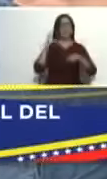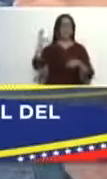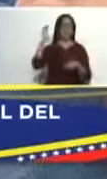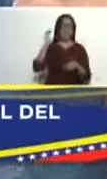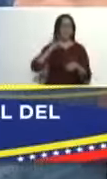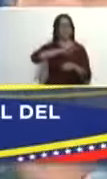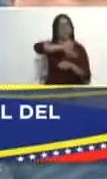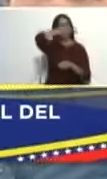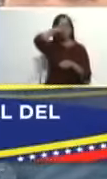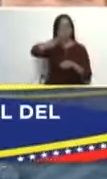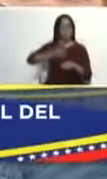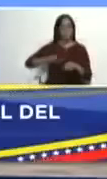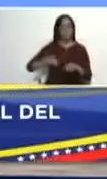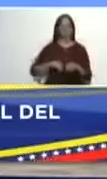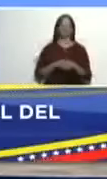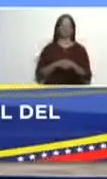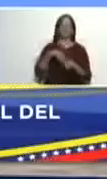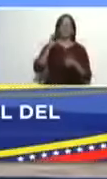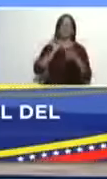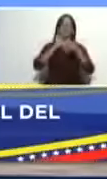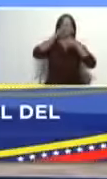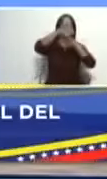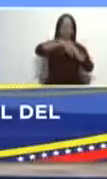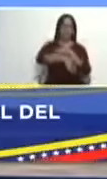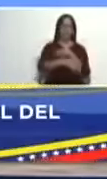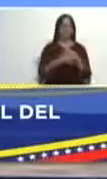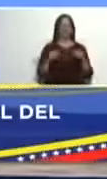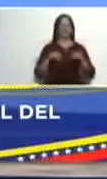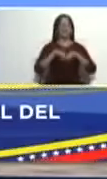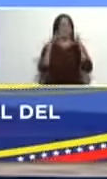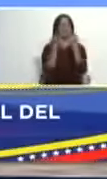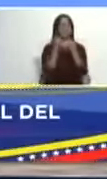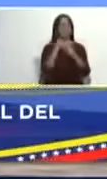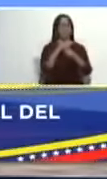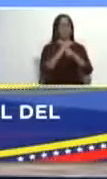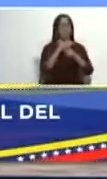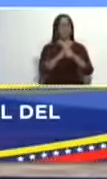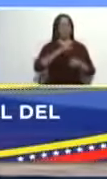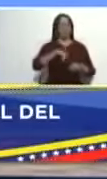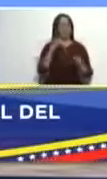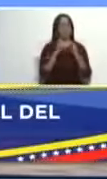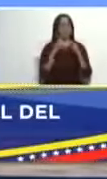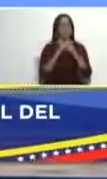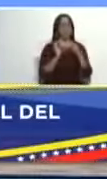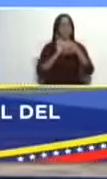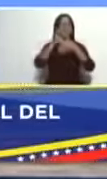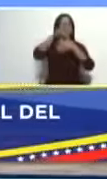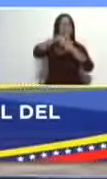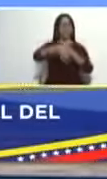las montañas, en Canaima, que la clase obrera puede conocer Canaima.